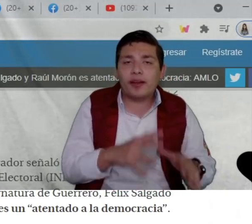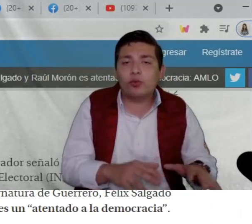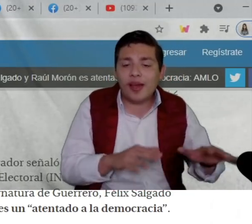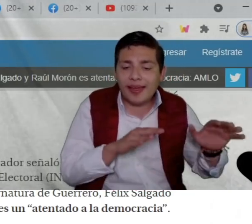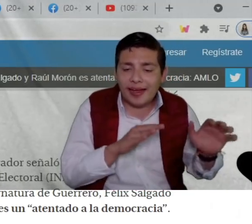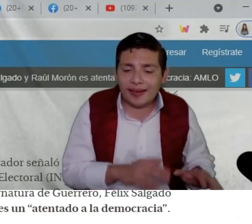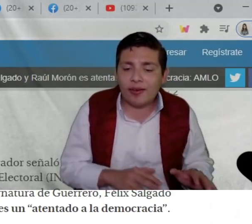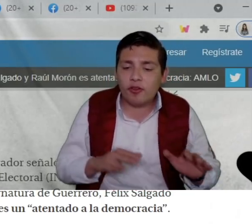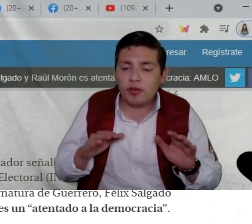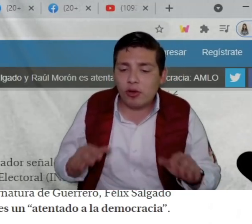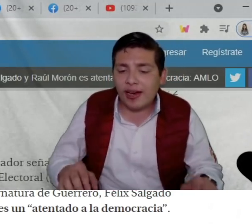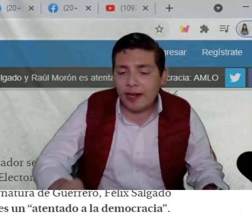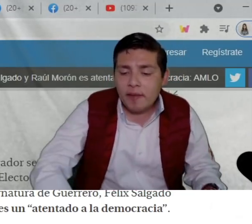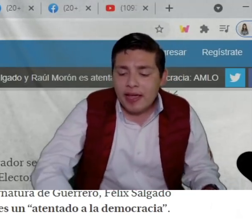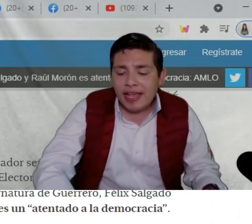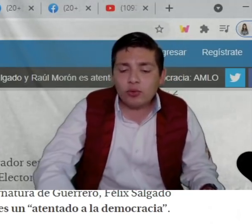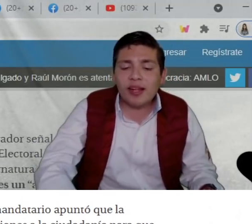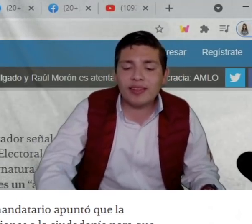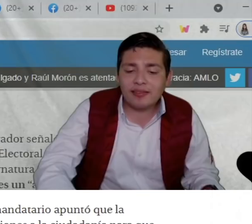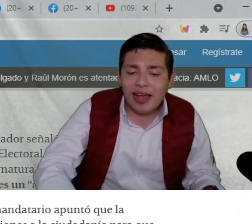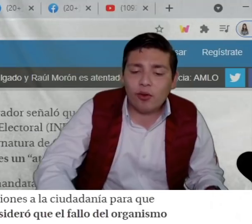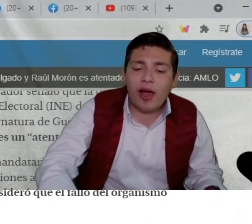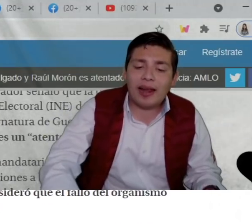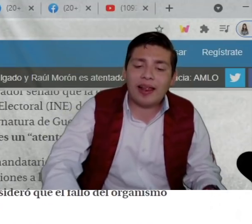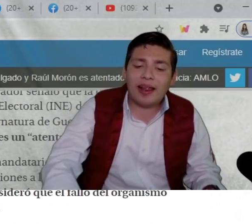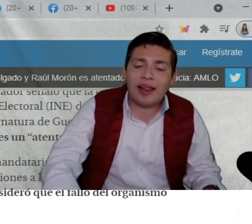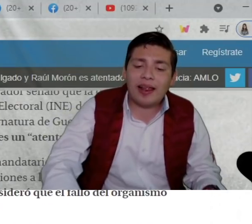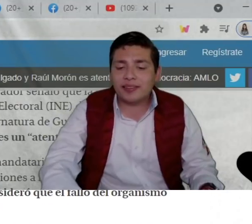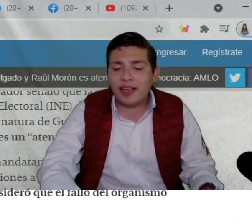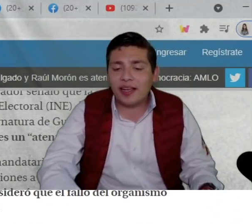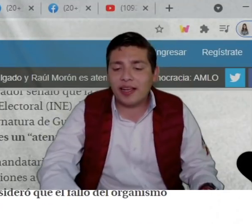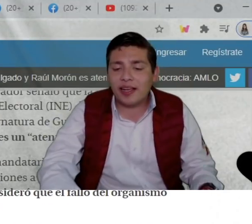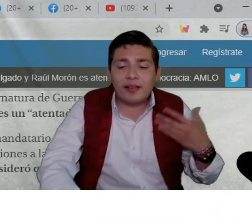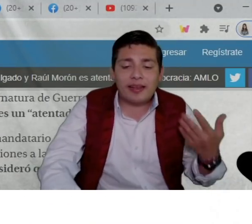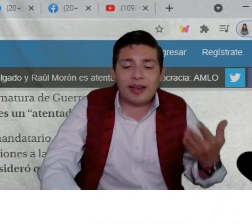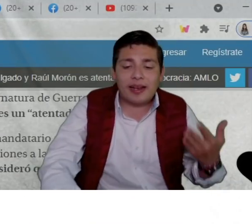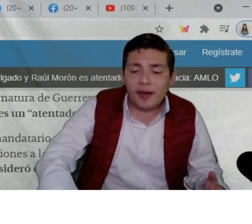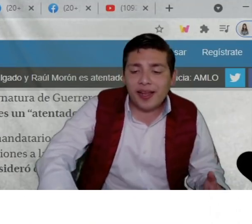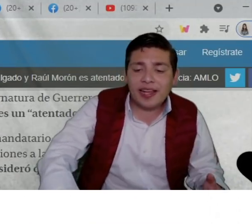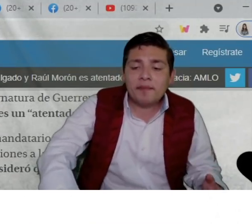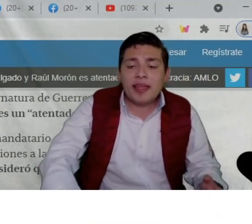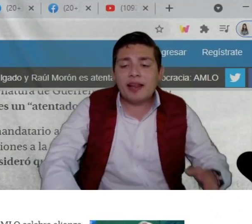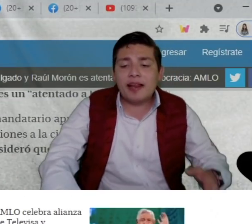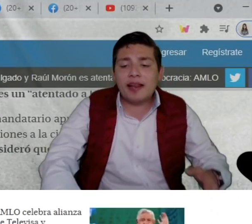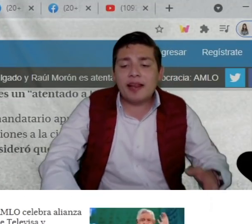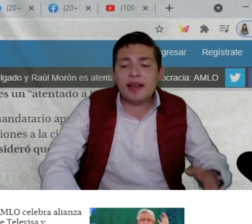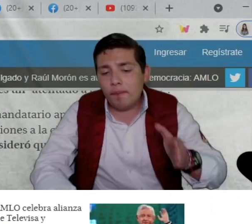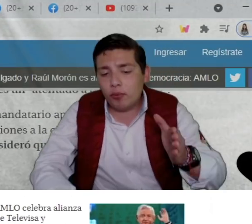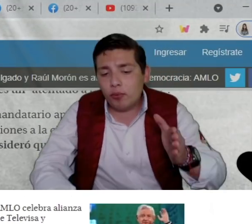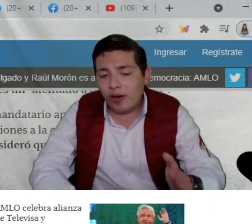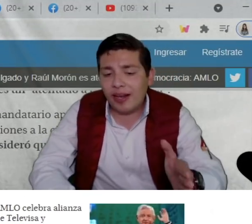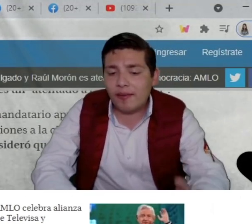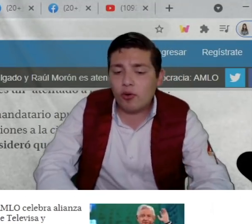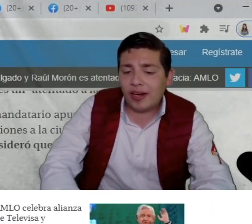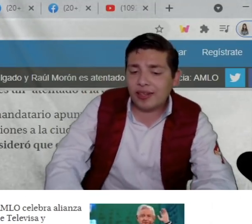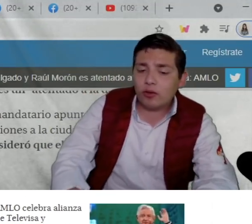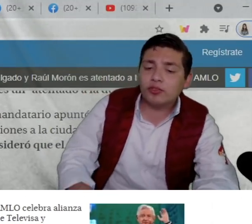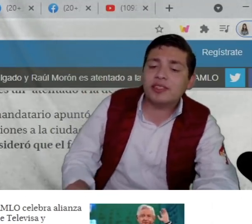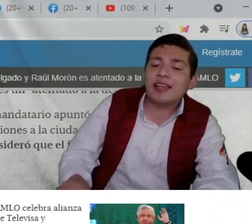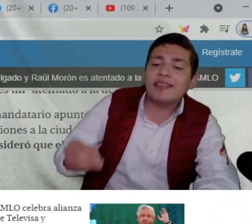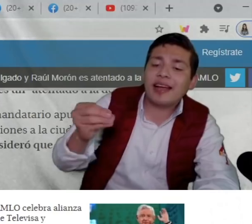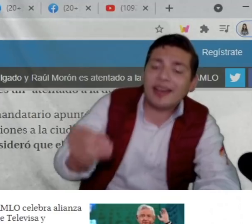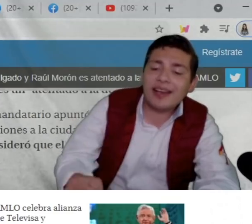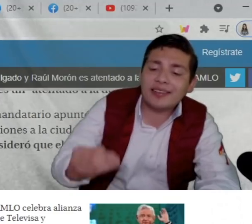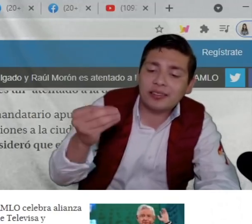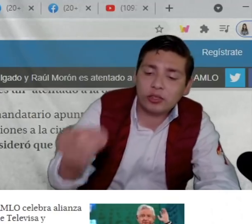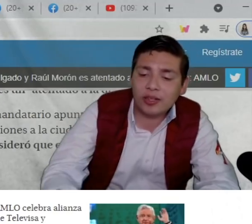la gubernatura de Guerrero y Michoacán es un atentado a la democracia. Durante la conferencia, el mandatario apuntó que la democracia